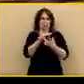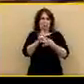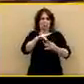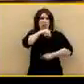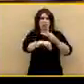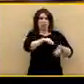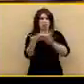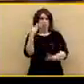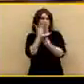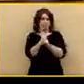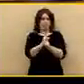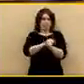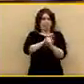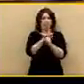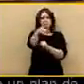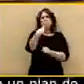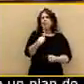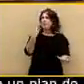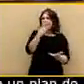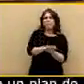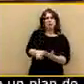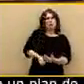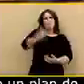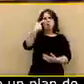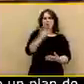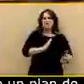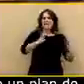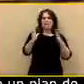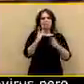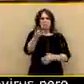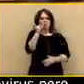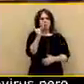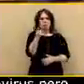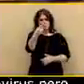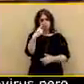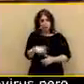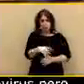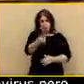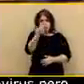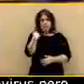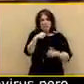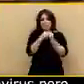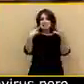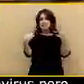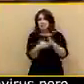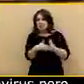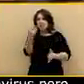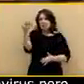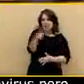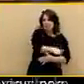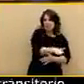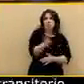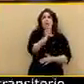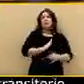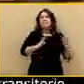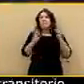que tendría un impacto poco significativo y transitorio. Yo no sé si les parece poco significativo que ya haya 27.000 fallecidos o que sea transitoria la destrucción